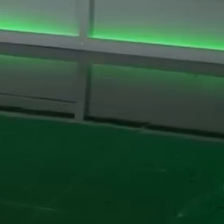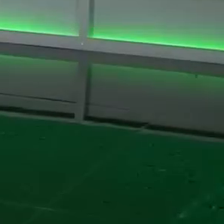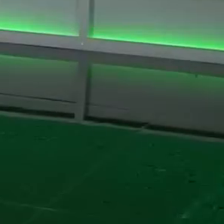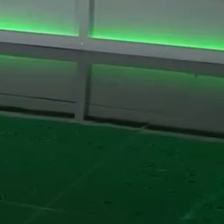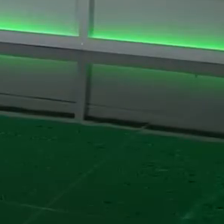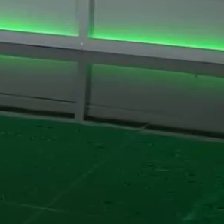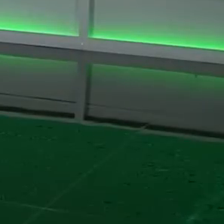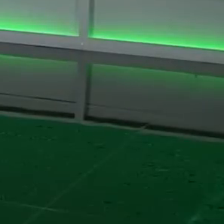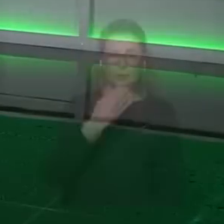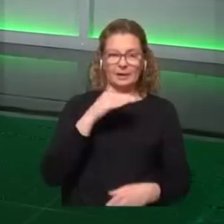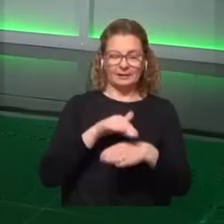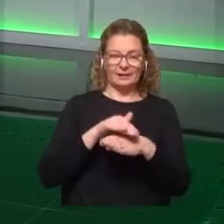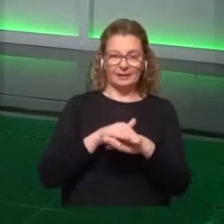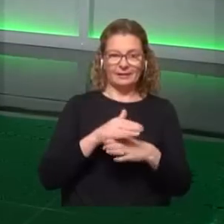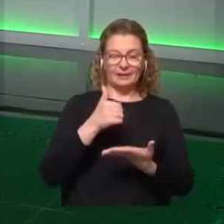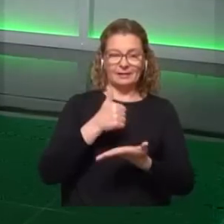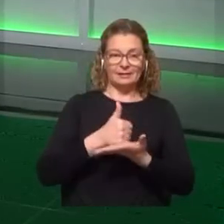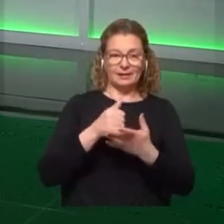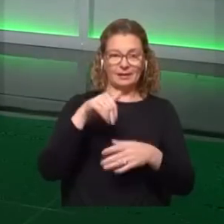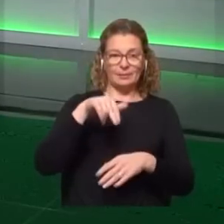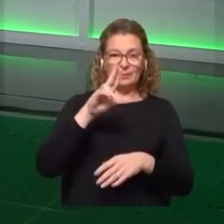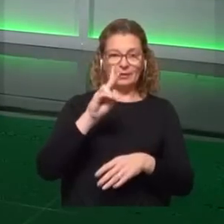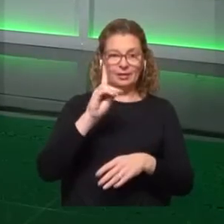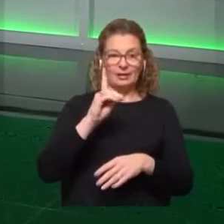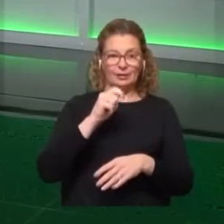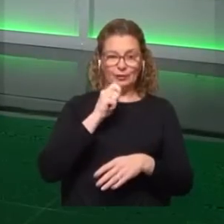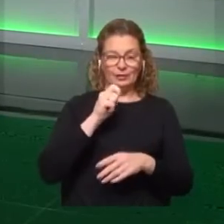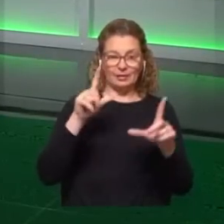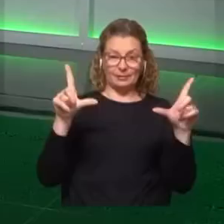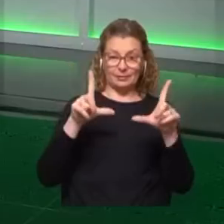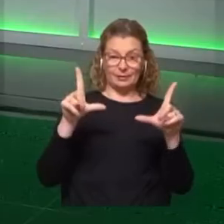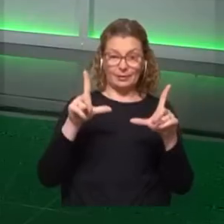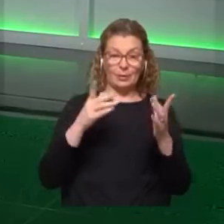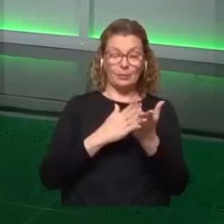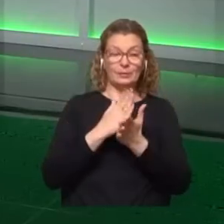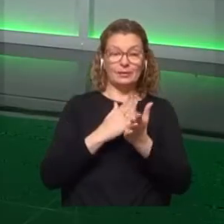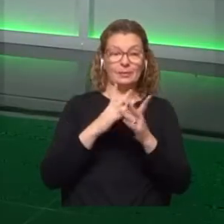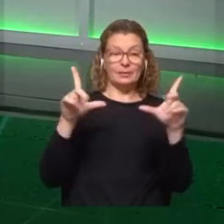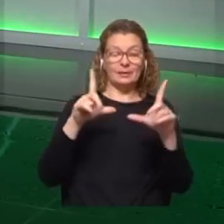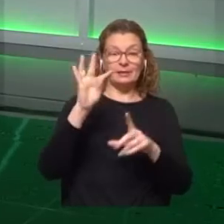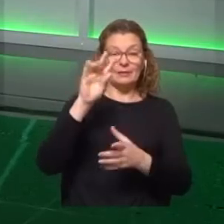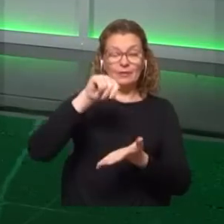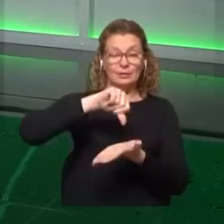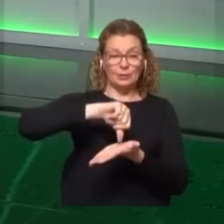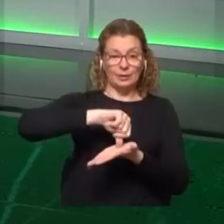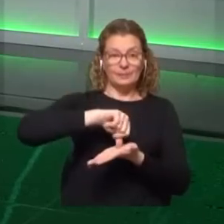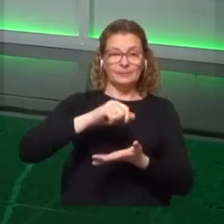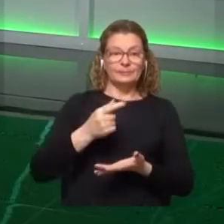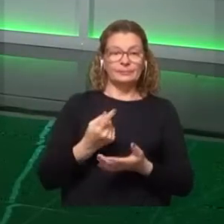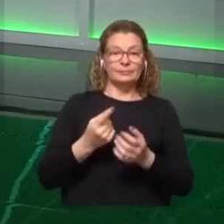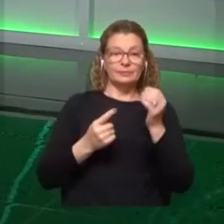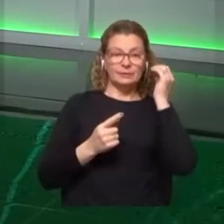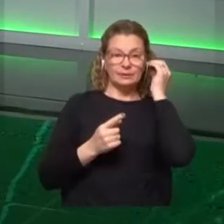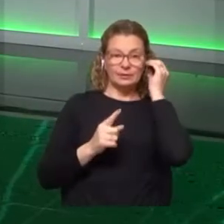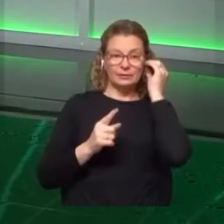Buenas tardes cómo les va Aquí está mvd noticias en su edición central como siempre en la pantalla de TV ciudad note